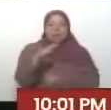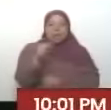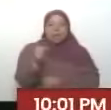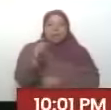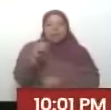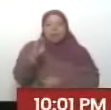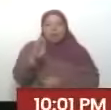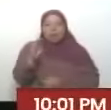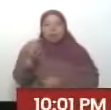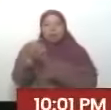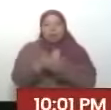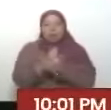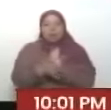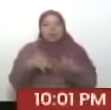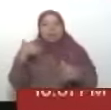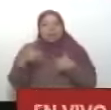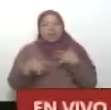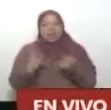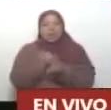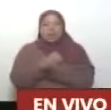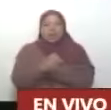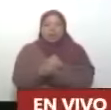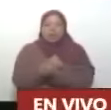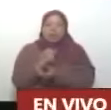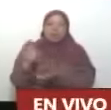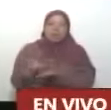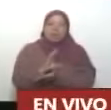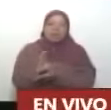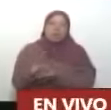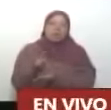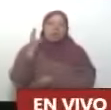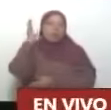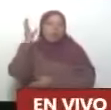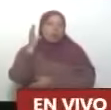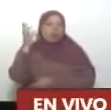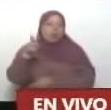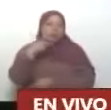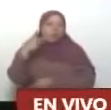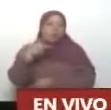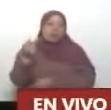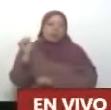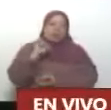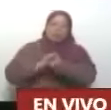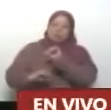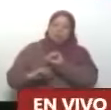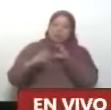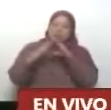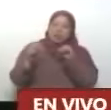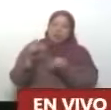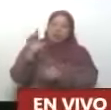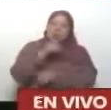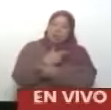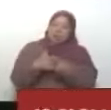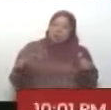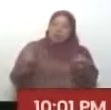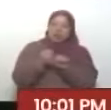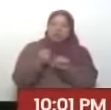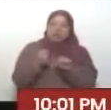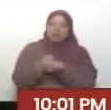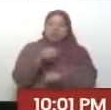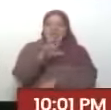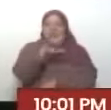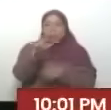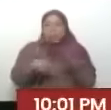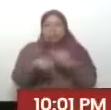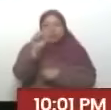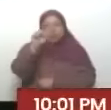grandísimos espectáculos que se hicieron con mucho amor, con mucha conciencia, con mucho compromiso político para la defensa de nuestra soberanía.